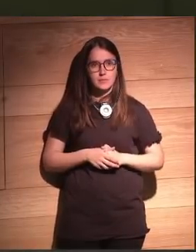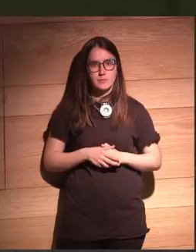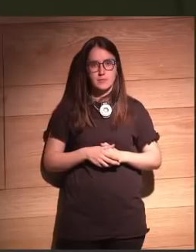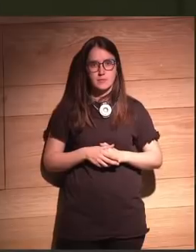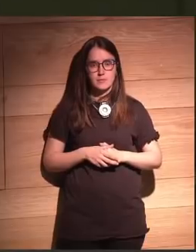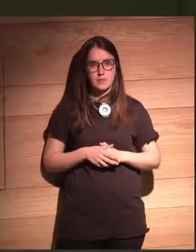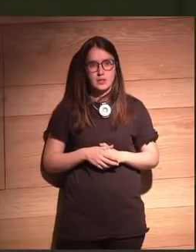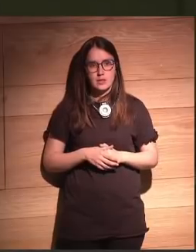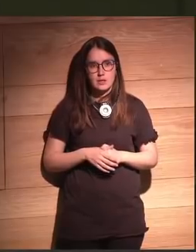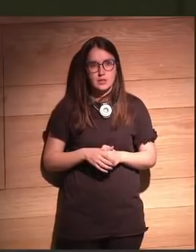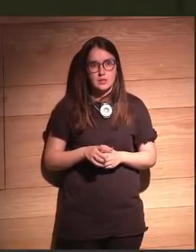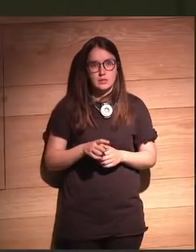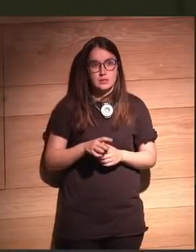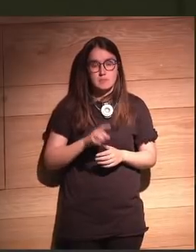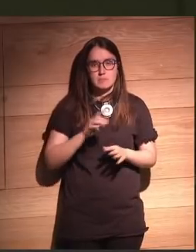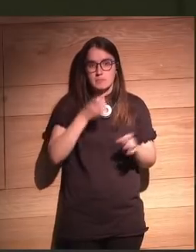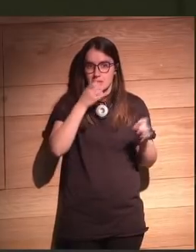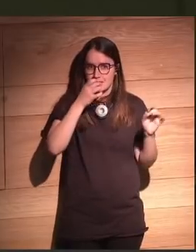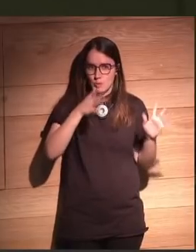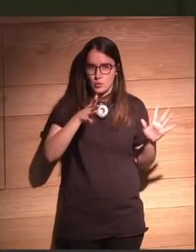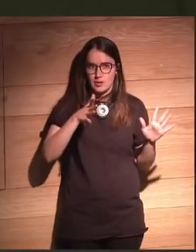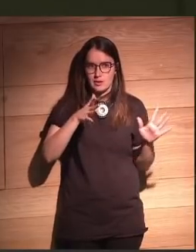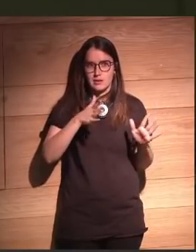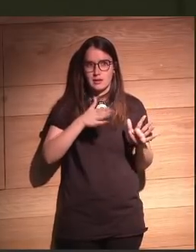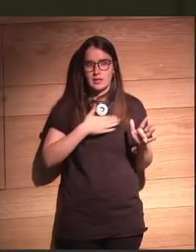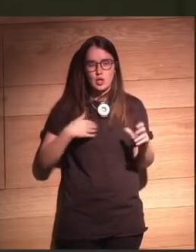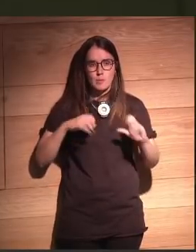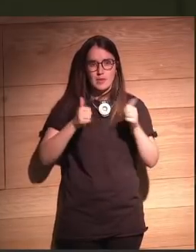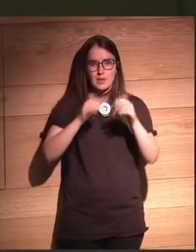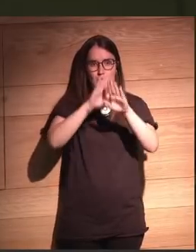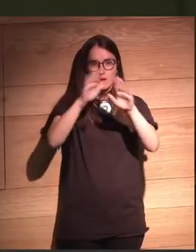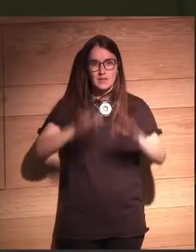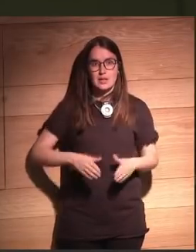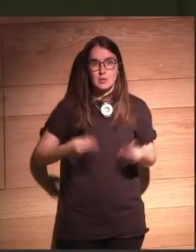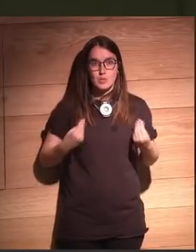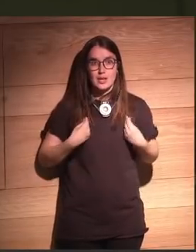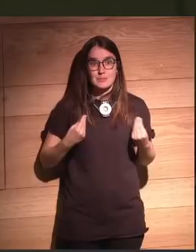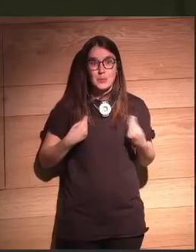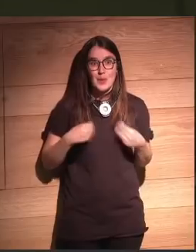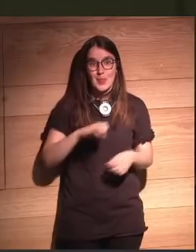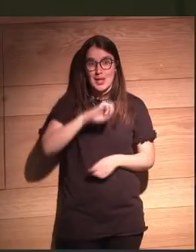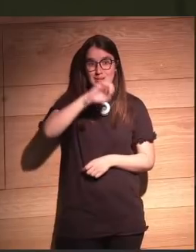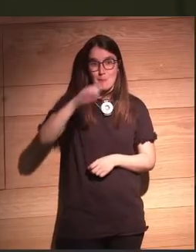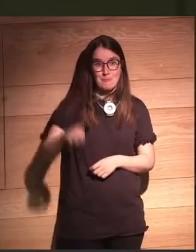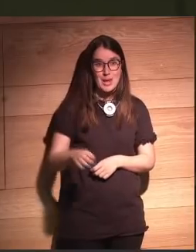has lanzado una buena pedrada. Quería empezar por el final, ¿no? Por las viviendas vacías.